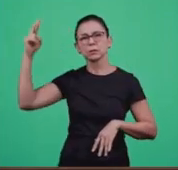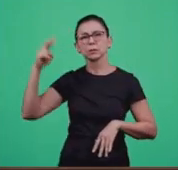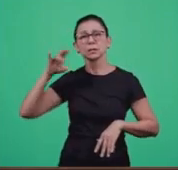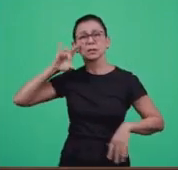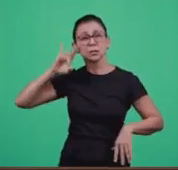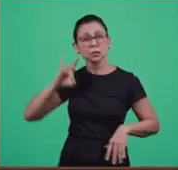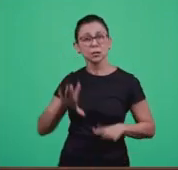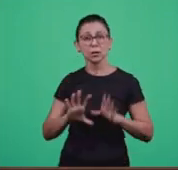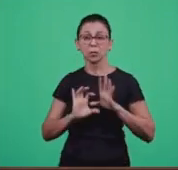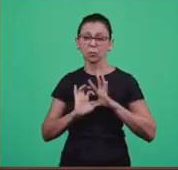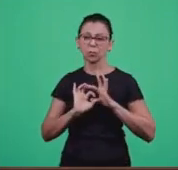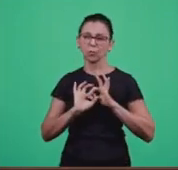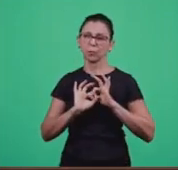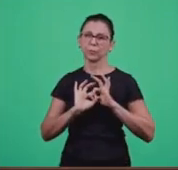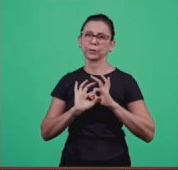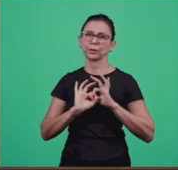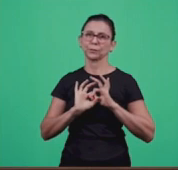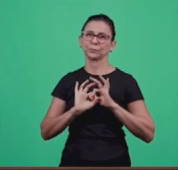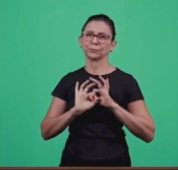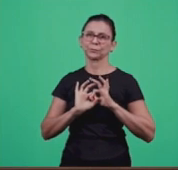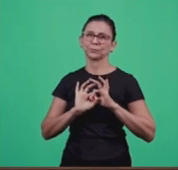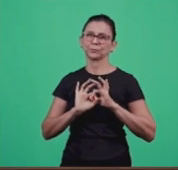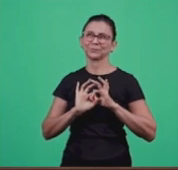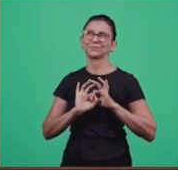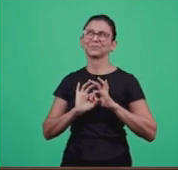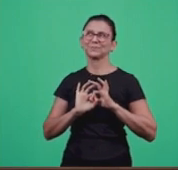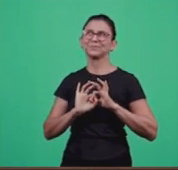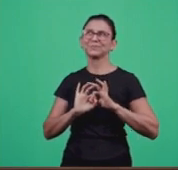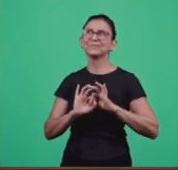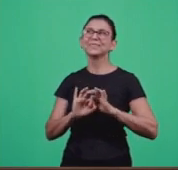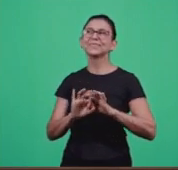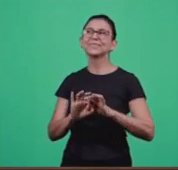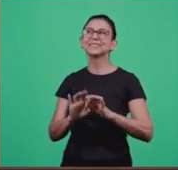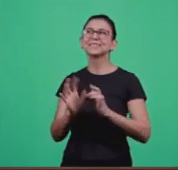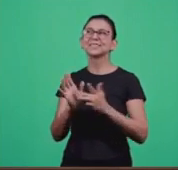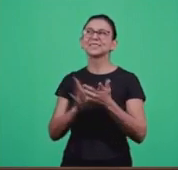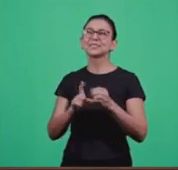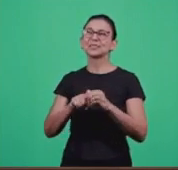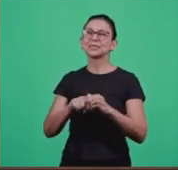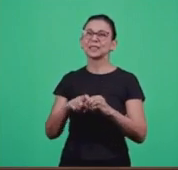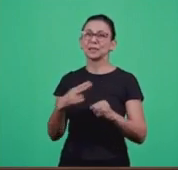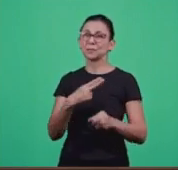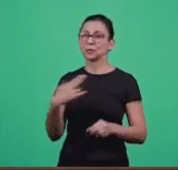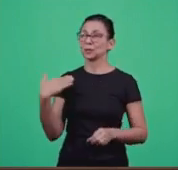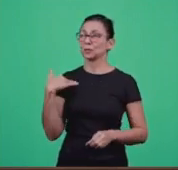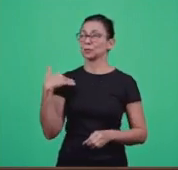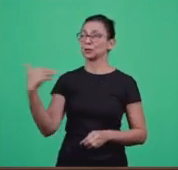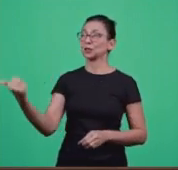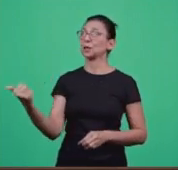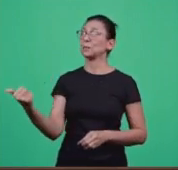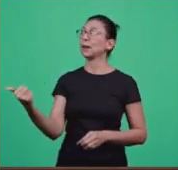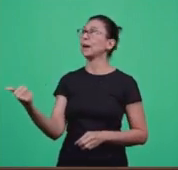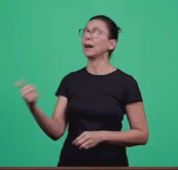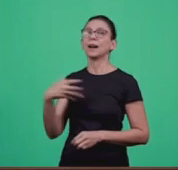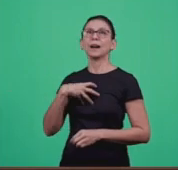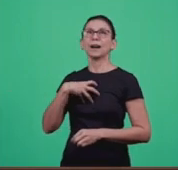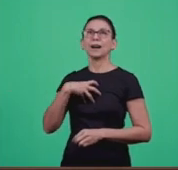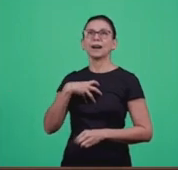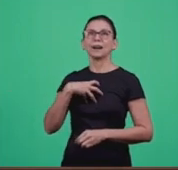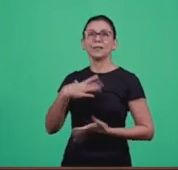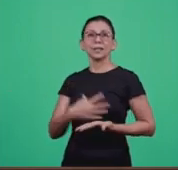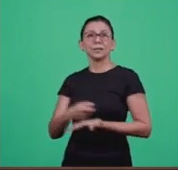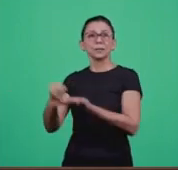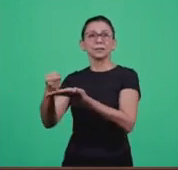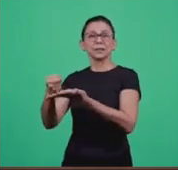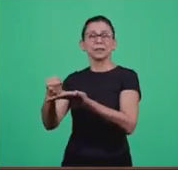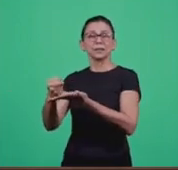una bendición del Señor. Porque yo sé que solo en comunión del Señor, cuando Él vuelva y llame por mi nombre, y yo voy